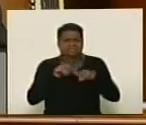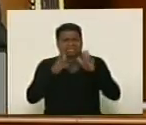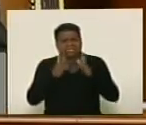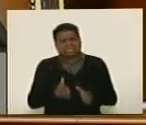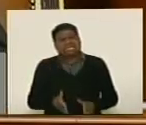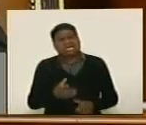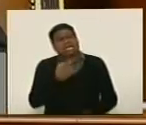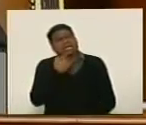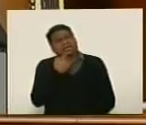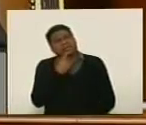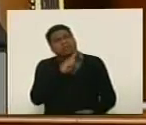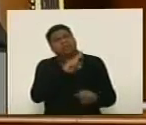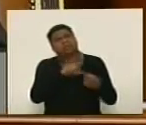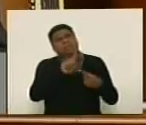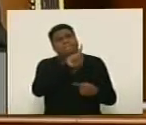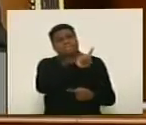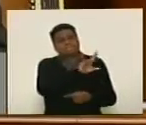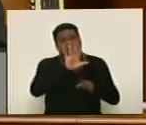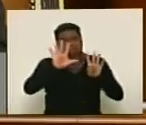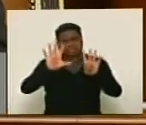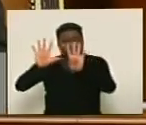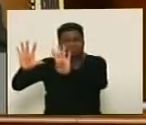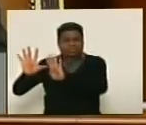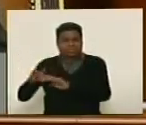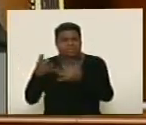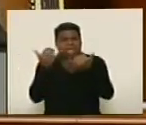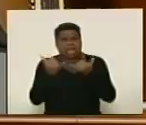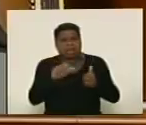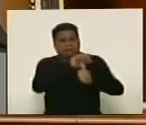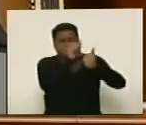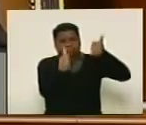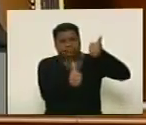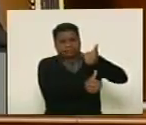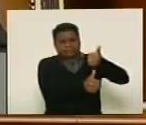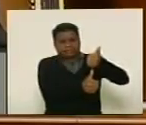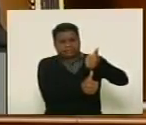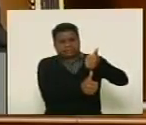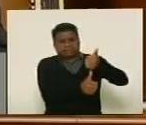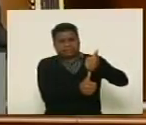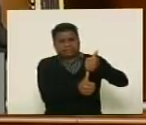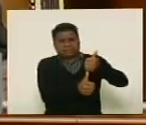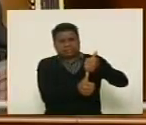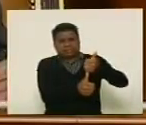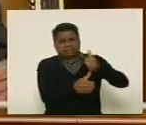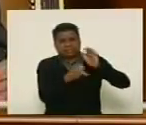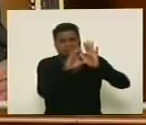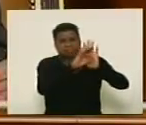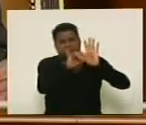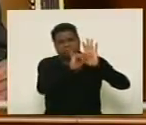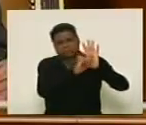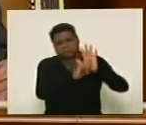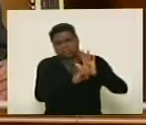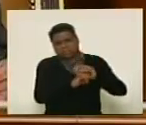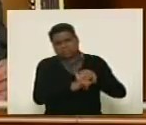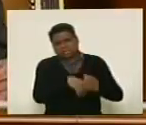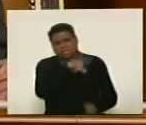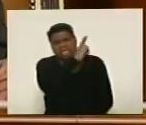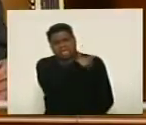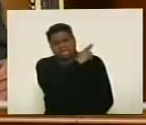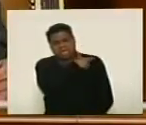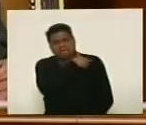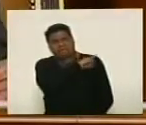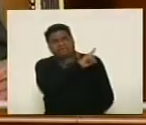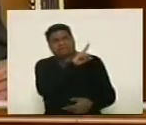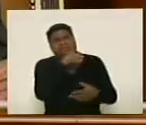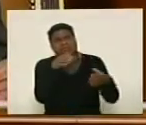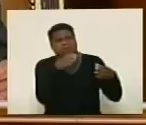año 1999, es actual vicepresidente de la Asamblea Nacional Constituyente, es presidente de la Comisión de Política